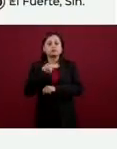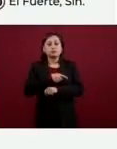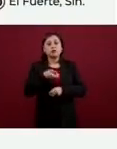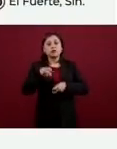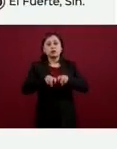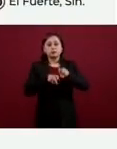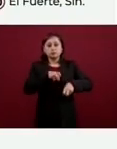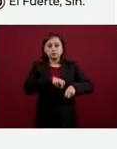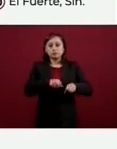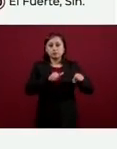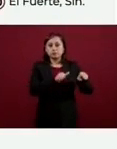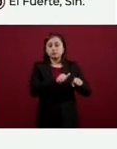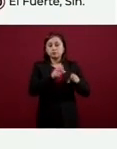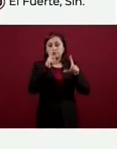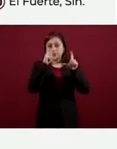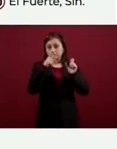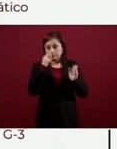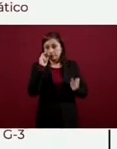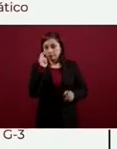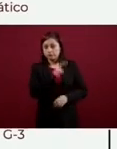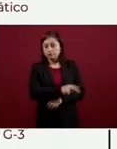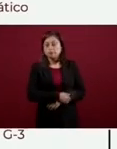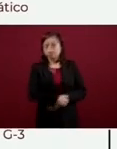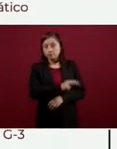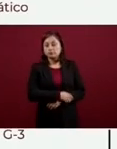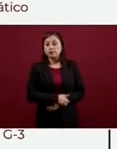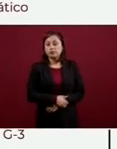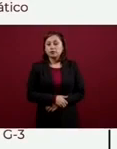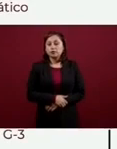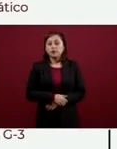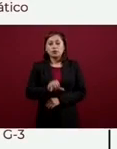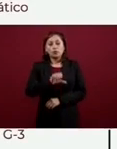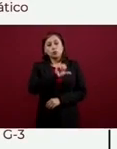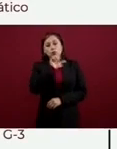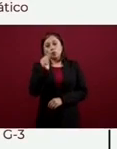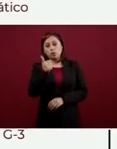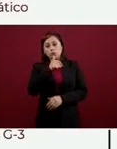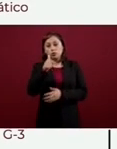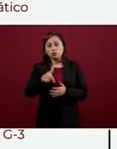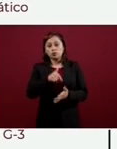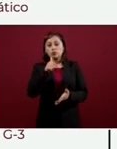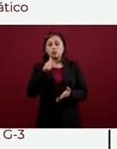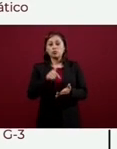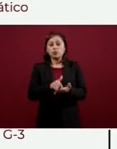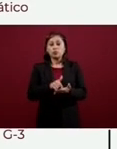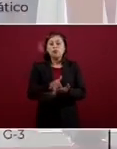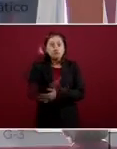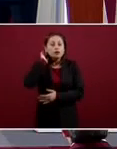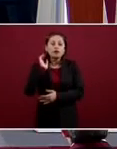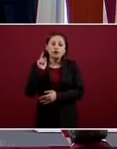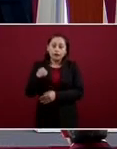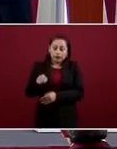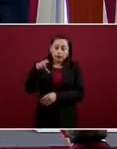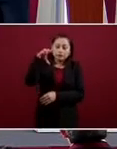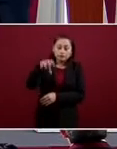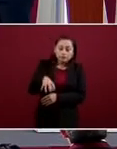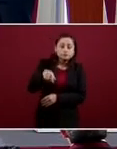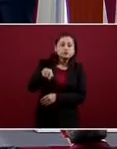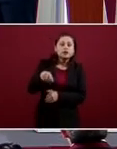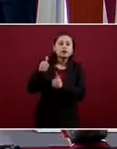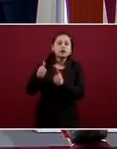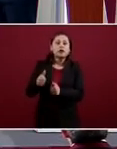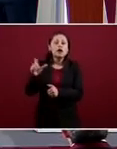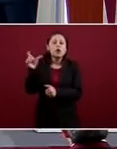con 49 minutos, hora local del Pacífico, se ordenó la cancelación de la operación por la amenaza de propagar los ataques a